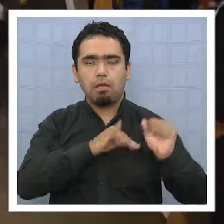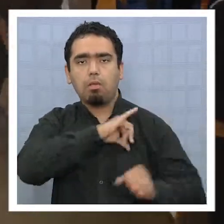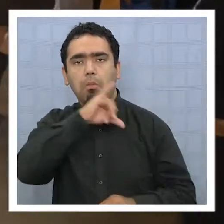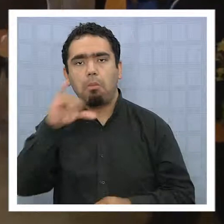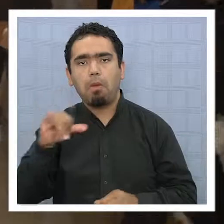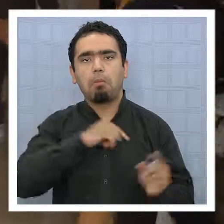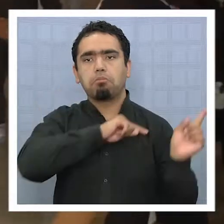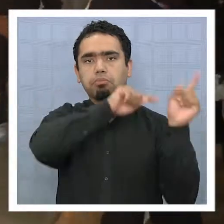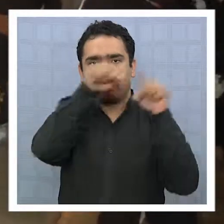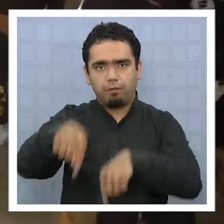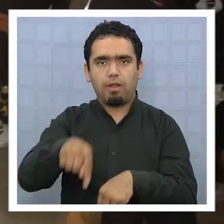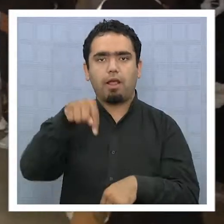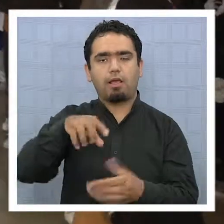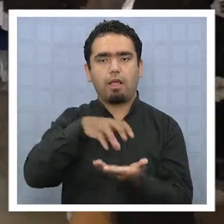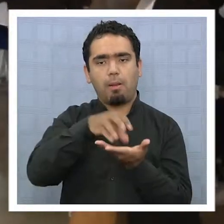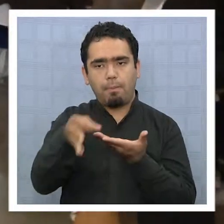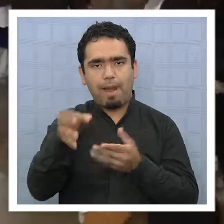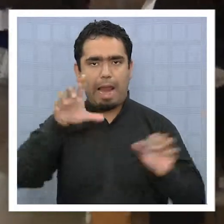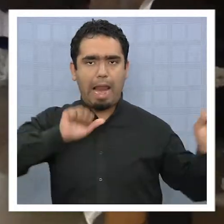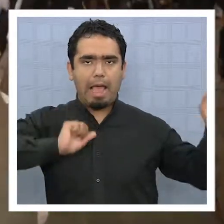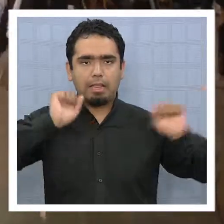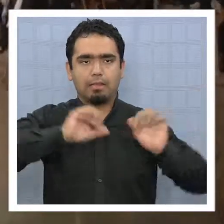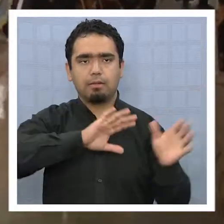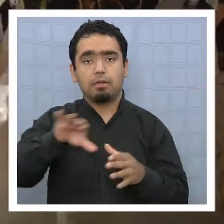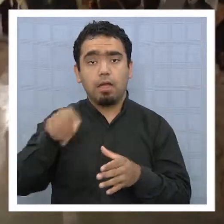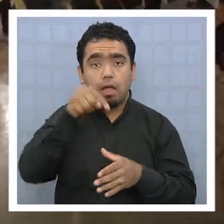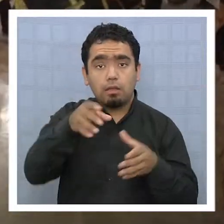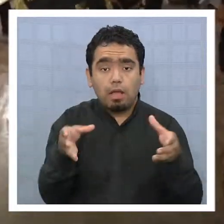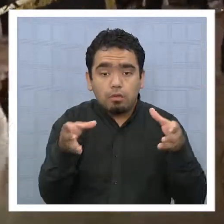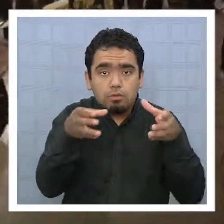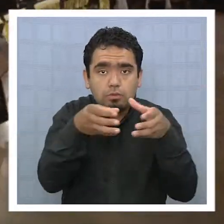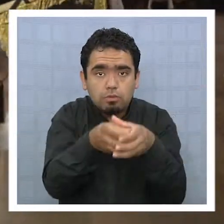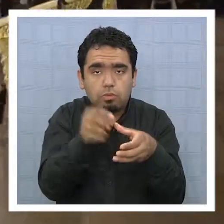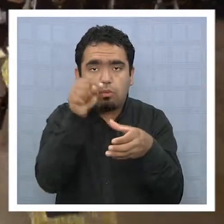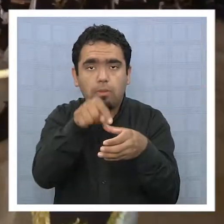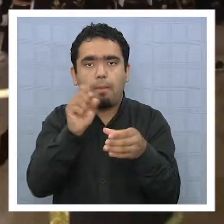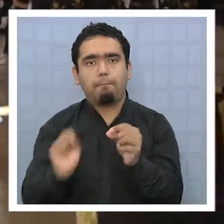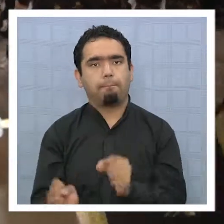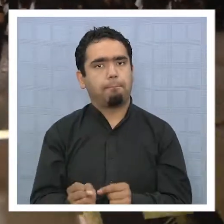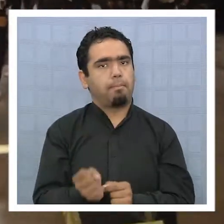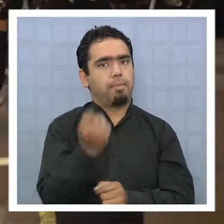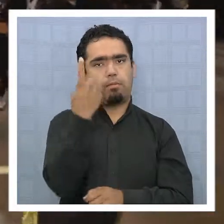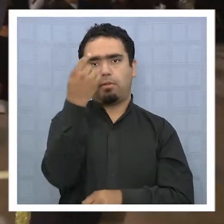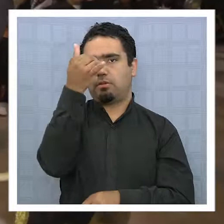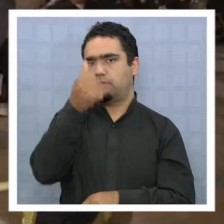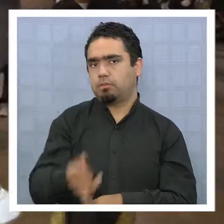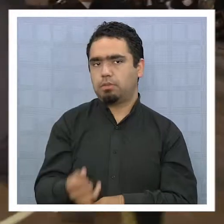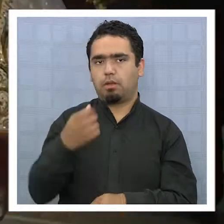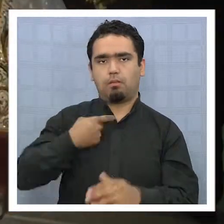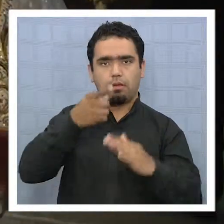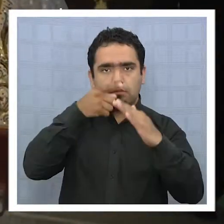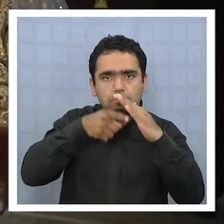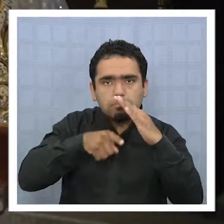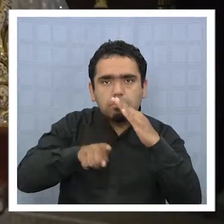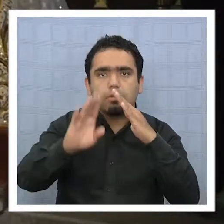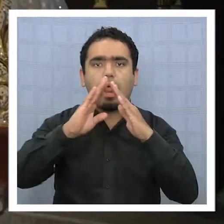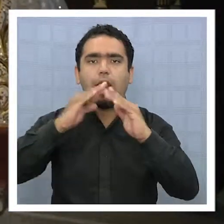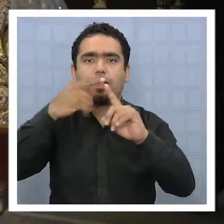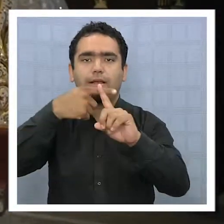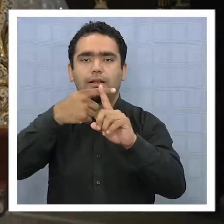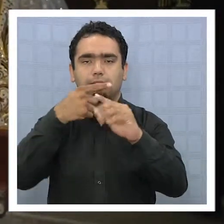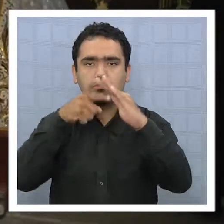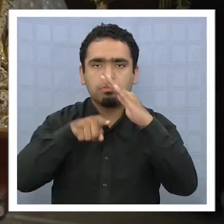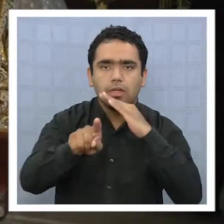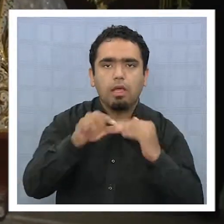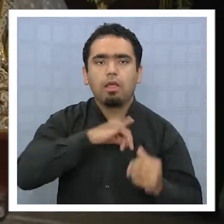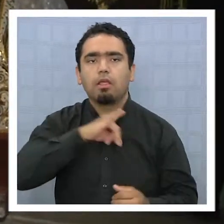latino. Esta sociedad religiosa tiene el privilegio de ser los primeros en hacer la entrada a la iglesia y son quienes sacan la imagen